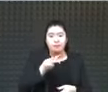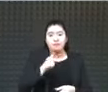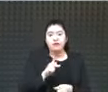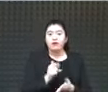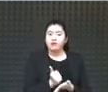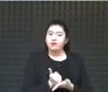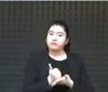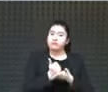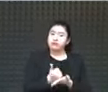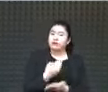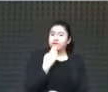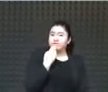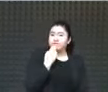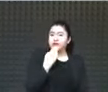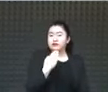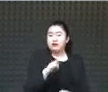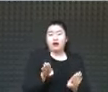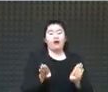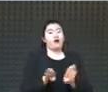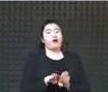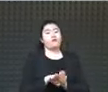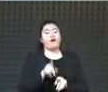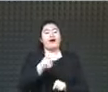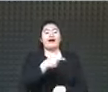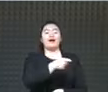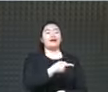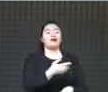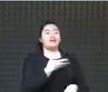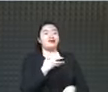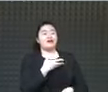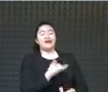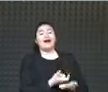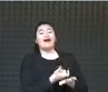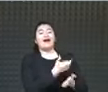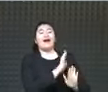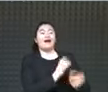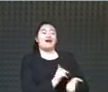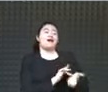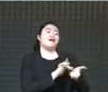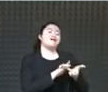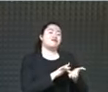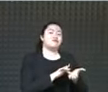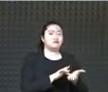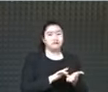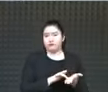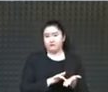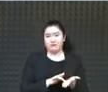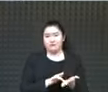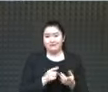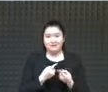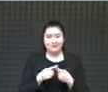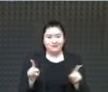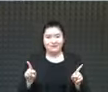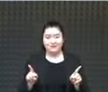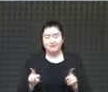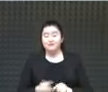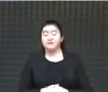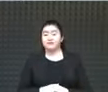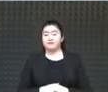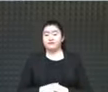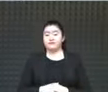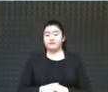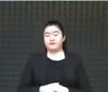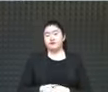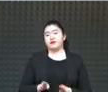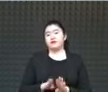es mercancía, no es privilegio, son derechos. Esa es la gran diferencia. Entonces, si lo ves con una visión,